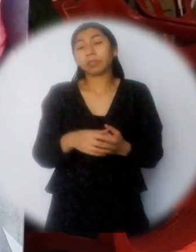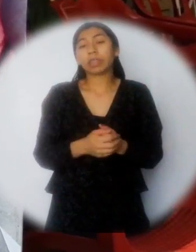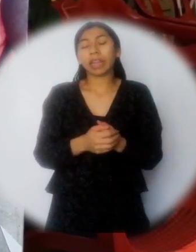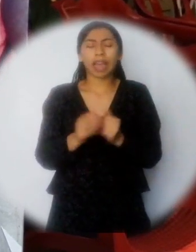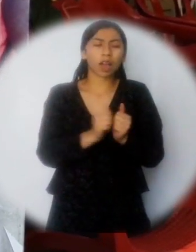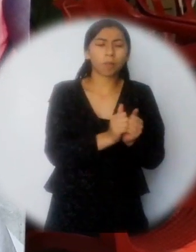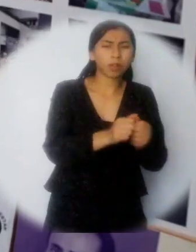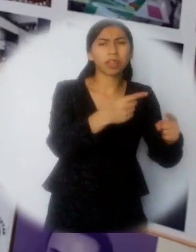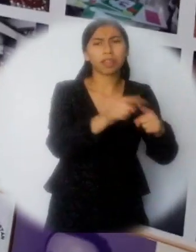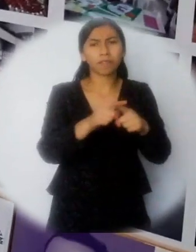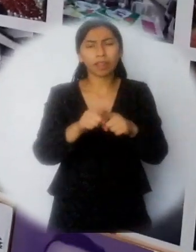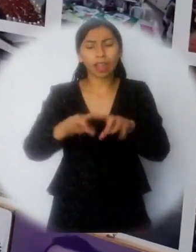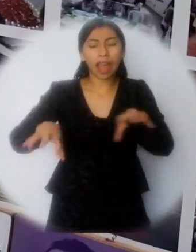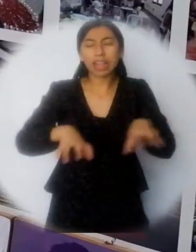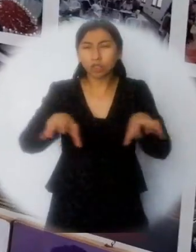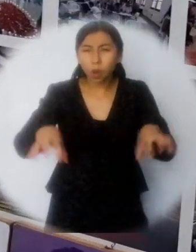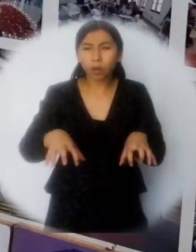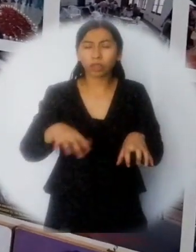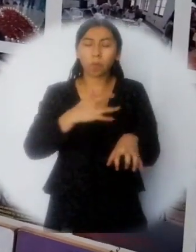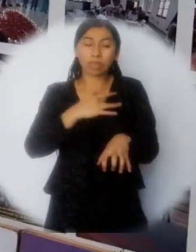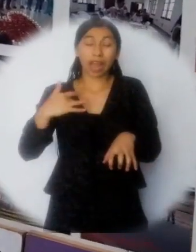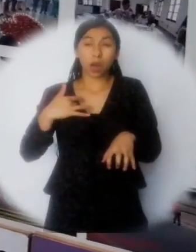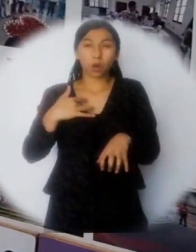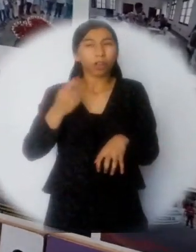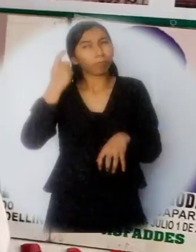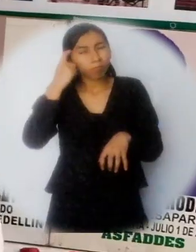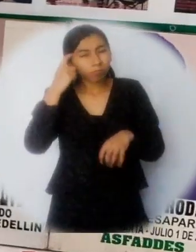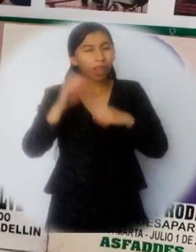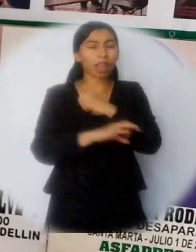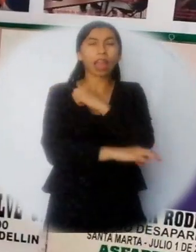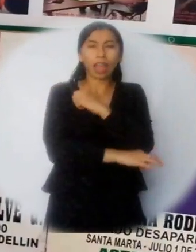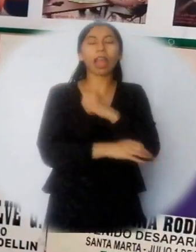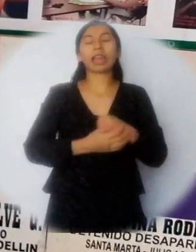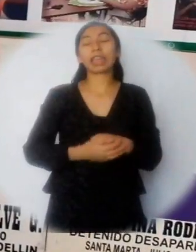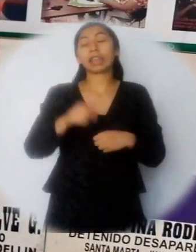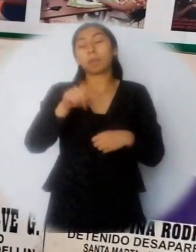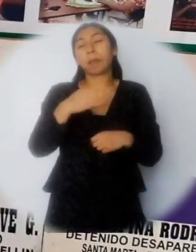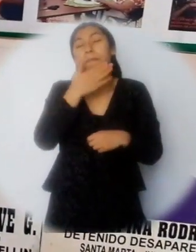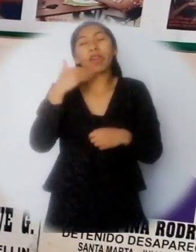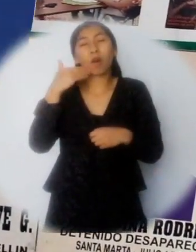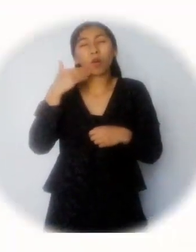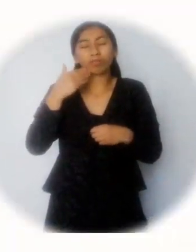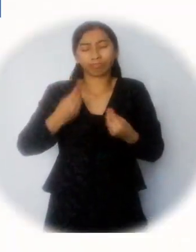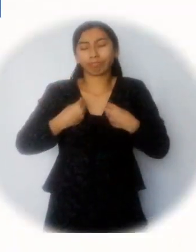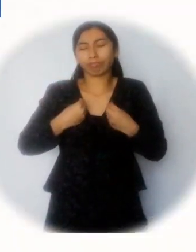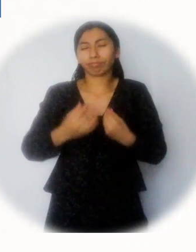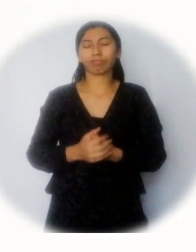acompañarlos en cada una de las acciones que le permitan a la población víctima encontrar unas mejores condiciones y una mejor calidad de